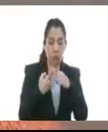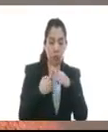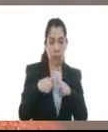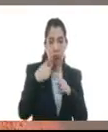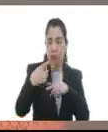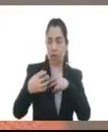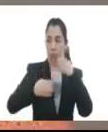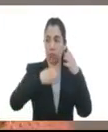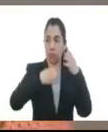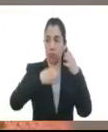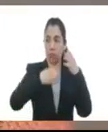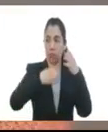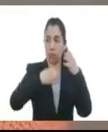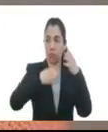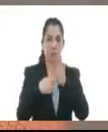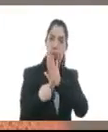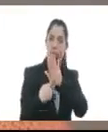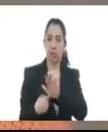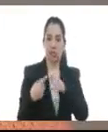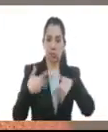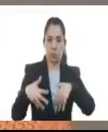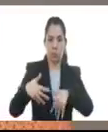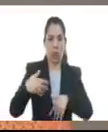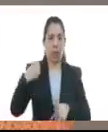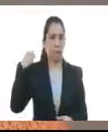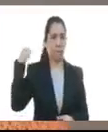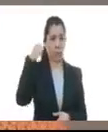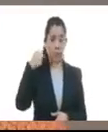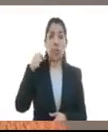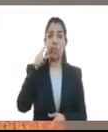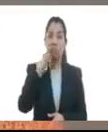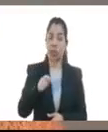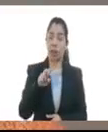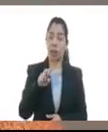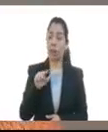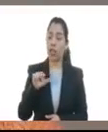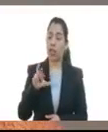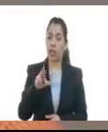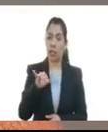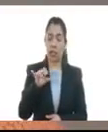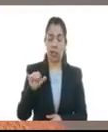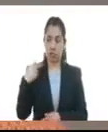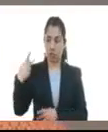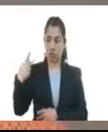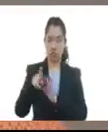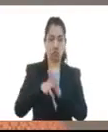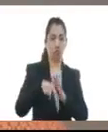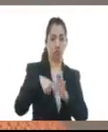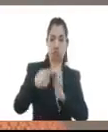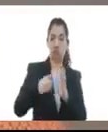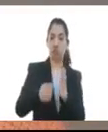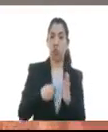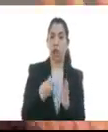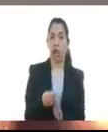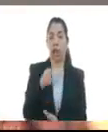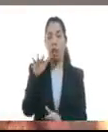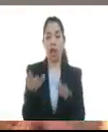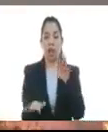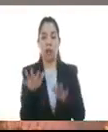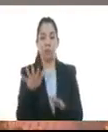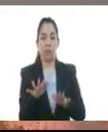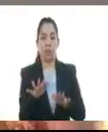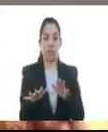de Valeria Durán, pues abordaba un rollo que pues pocas veces se toma en cuenta, que las